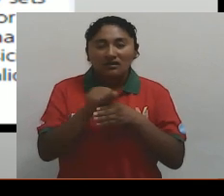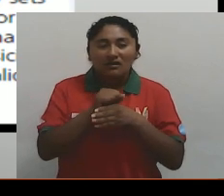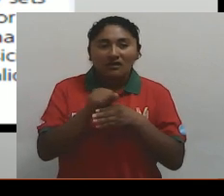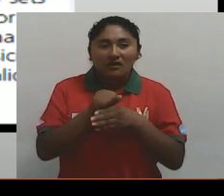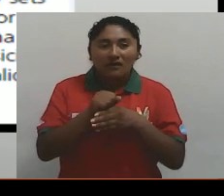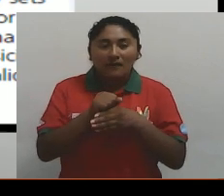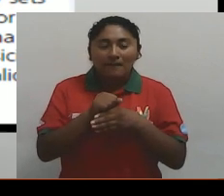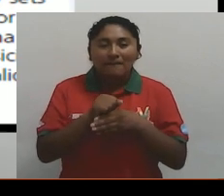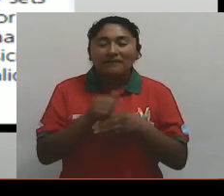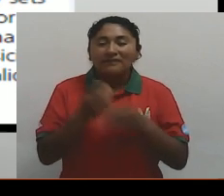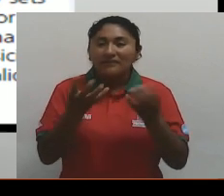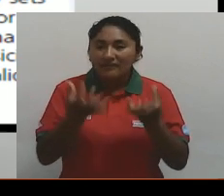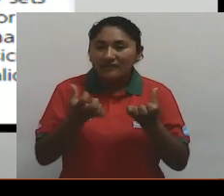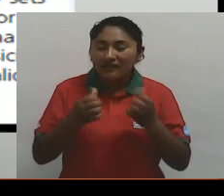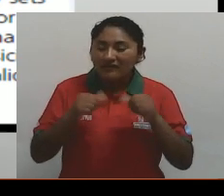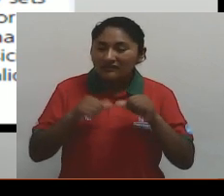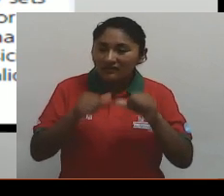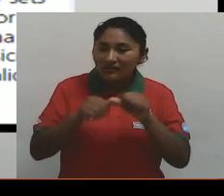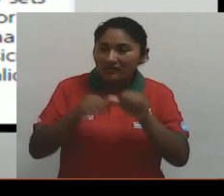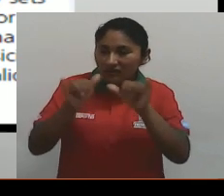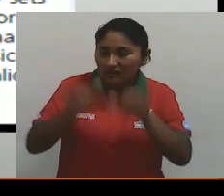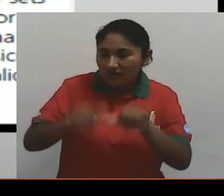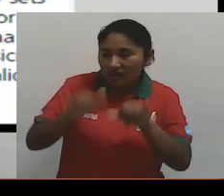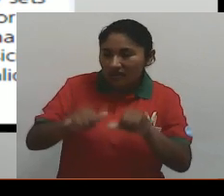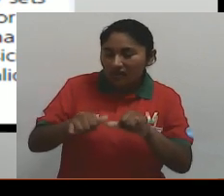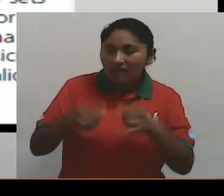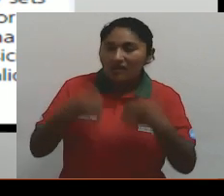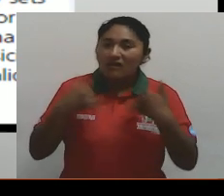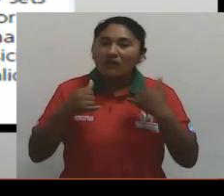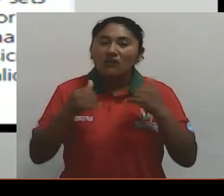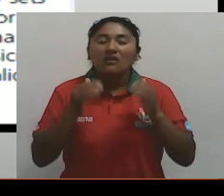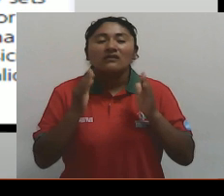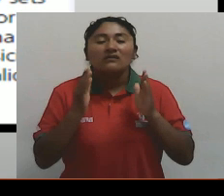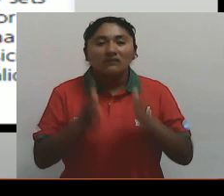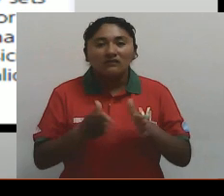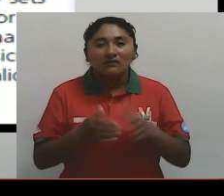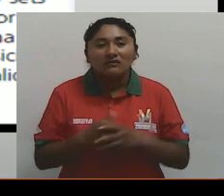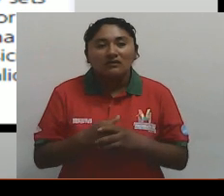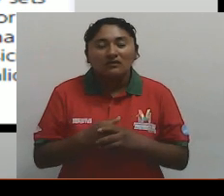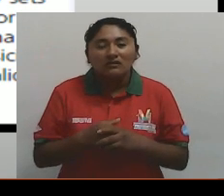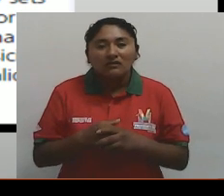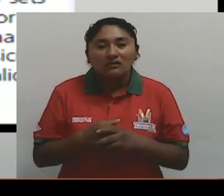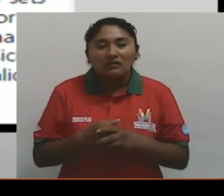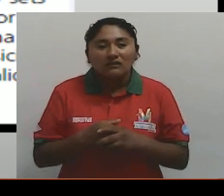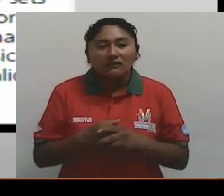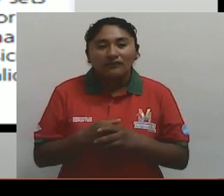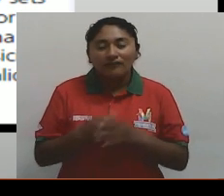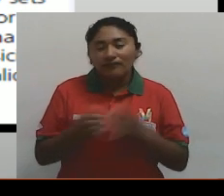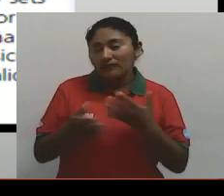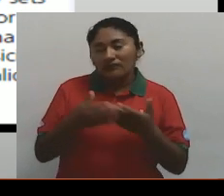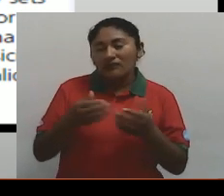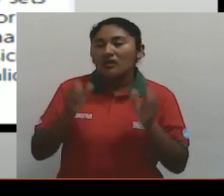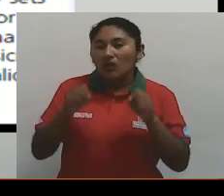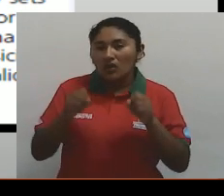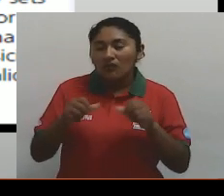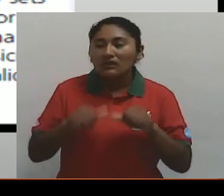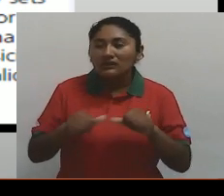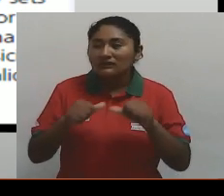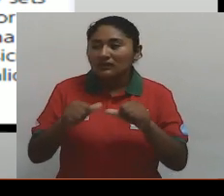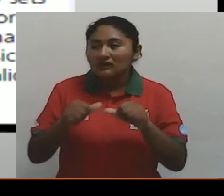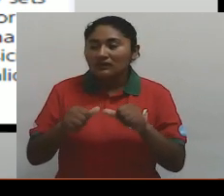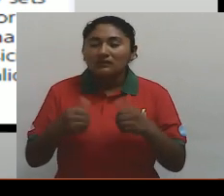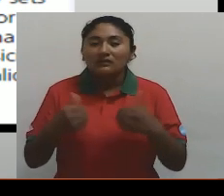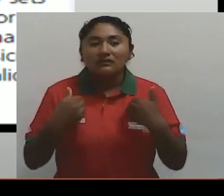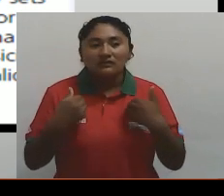registrado en la ficha de posiciones, debe solicitar usando la señal manual correspondiente y la sustitución regular, la cual deben ser registradas en la hoja del